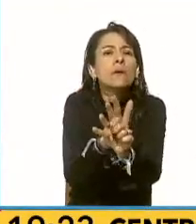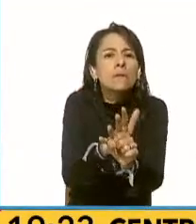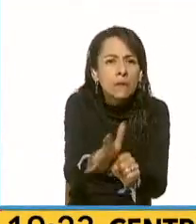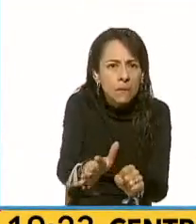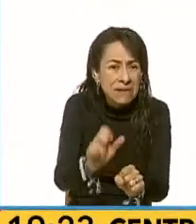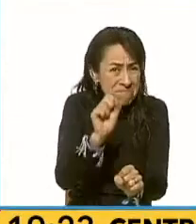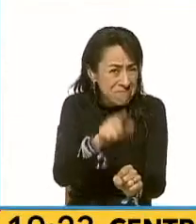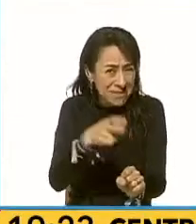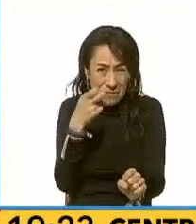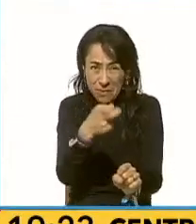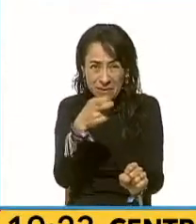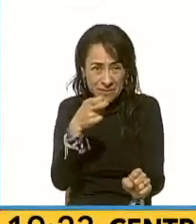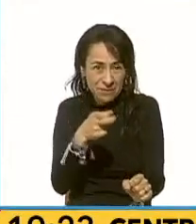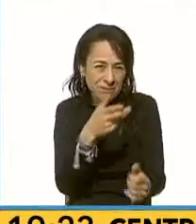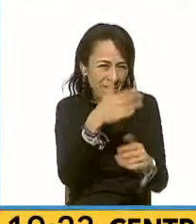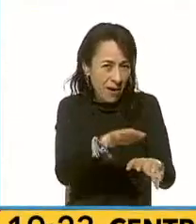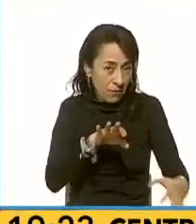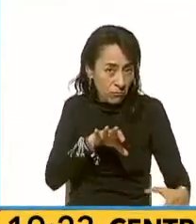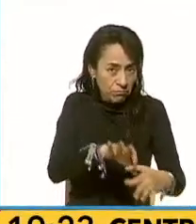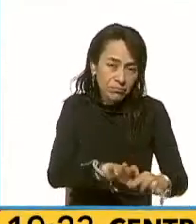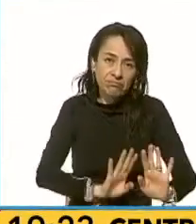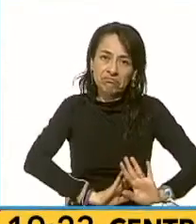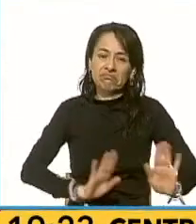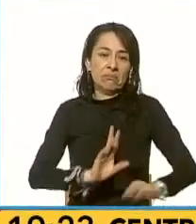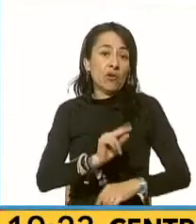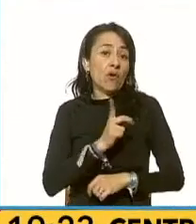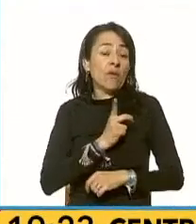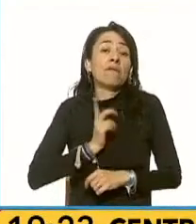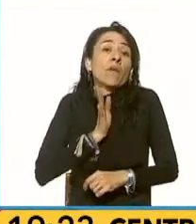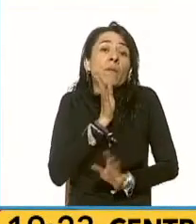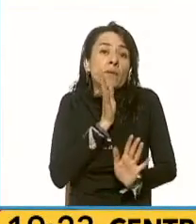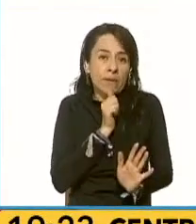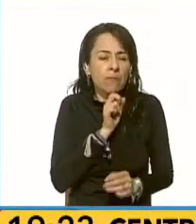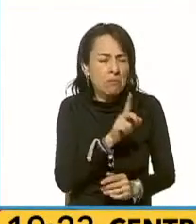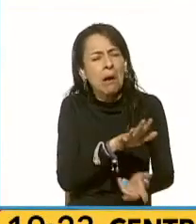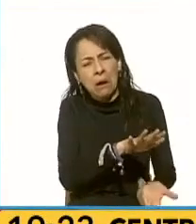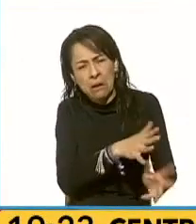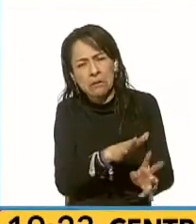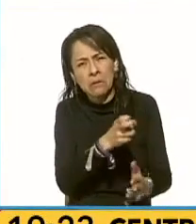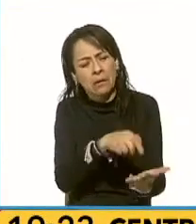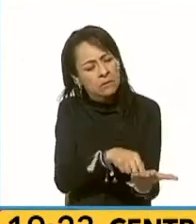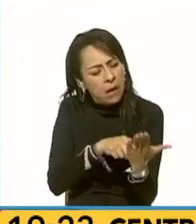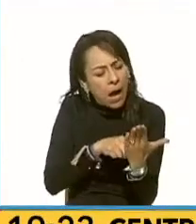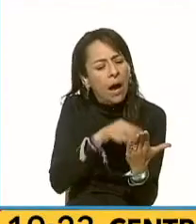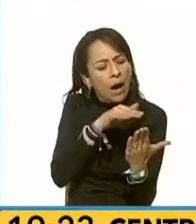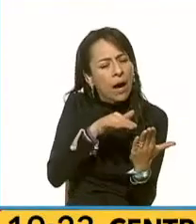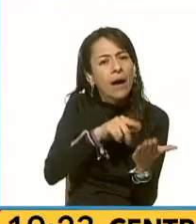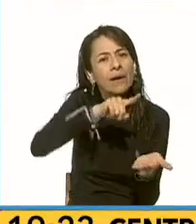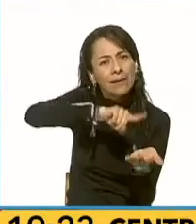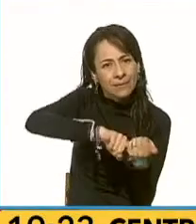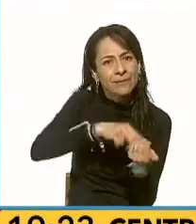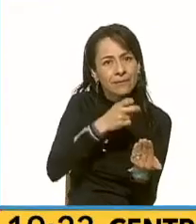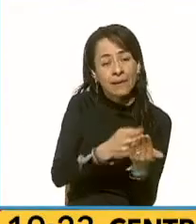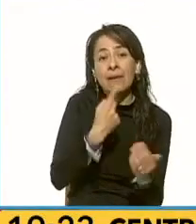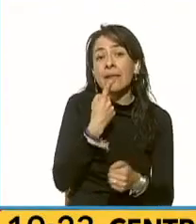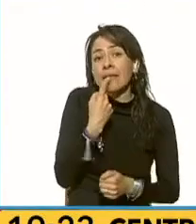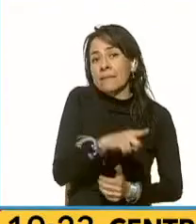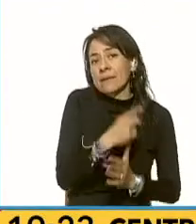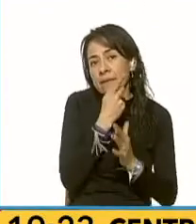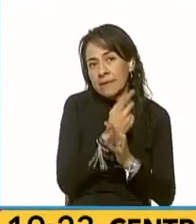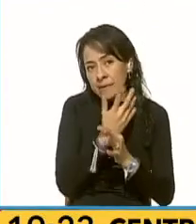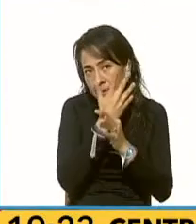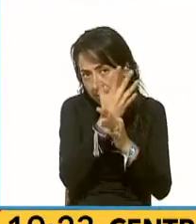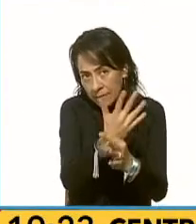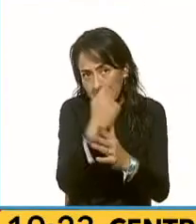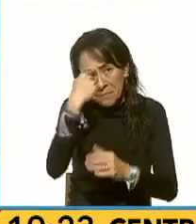con esta institución bancaria. Eso es lo que en términos generales está en la demanda. Y, bueno, pues a mí lo que me parece